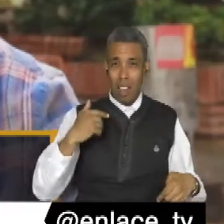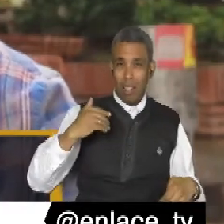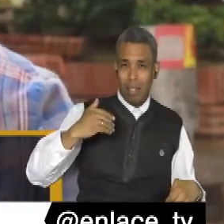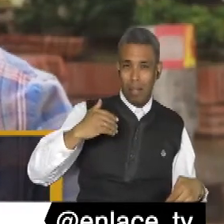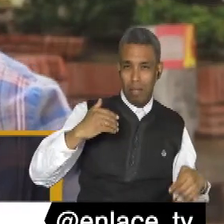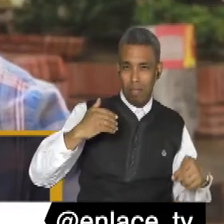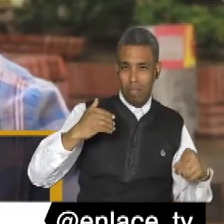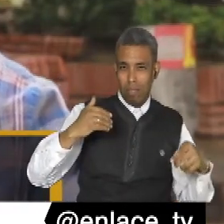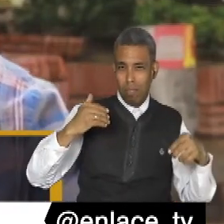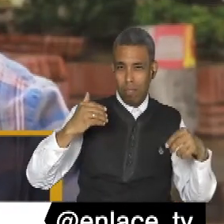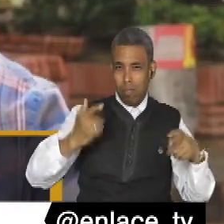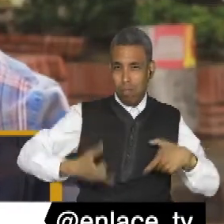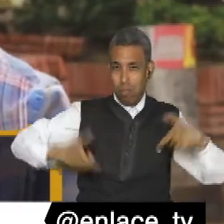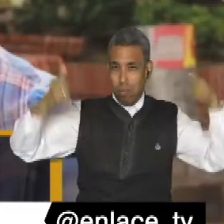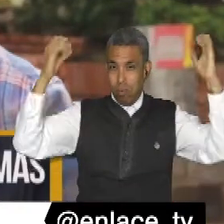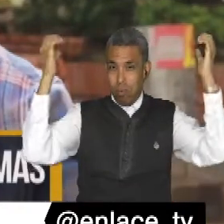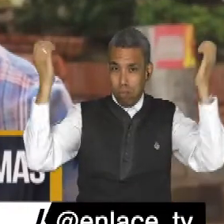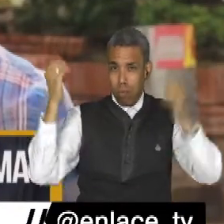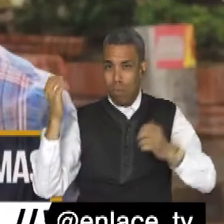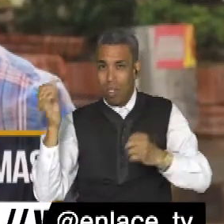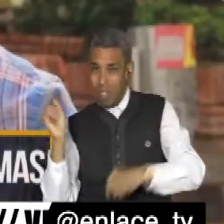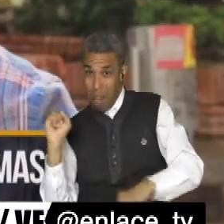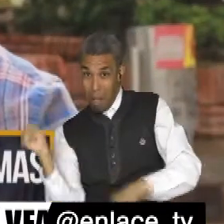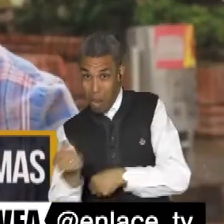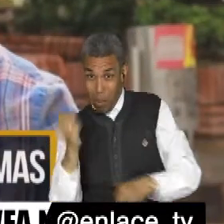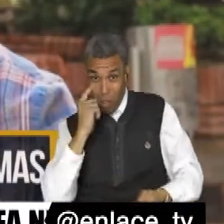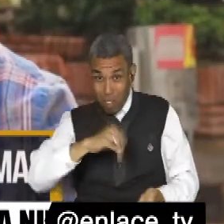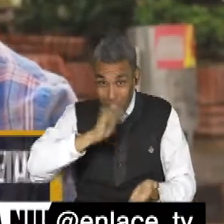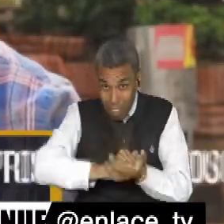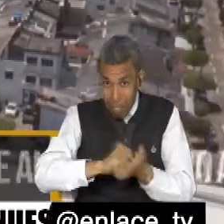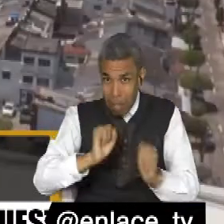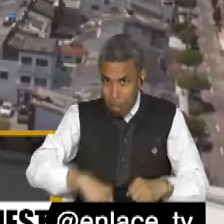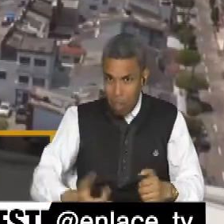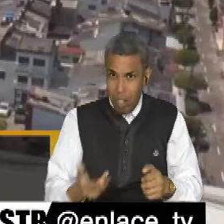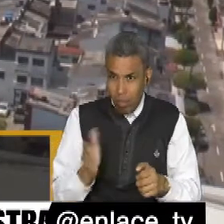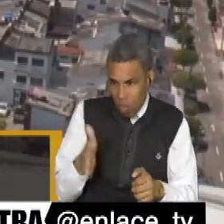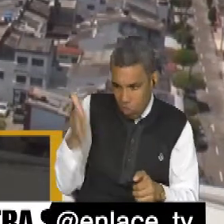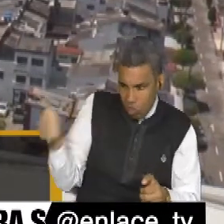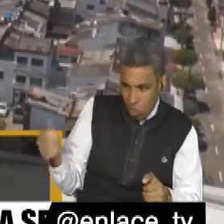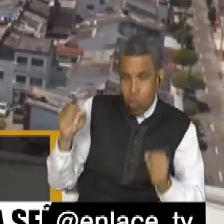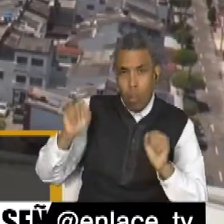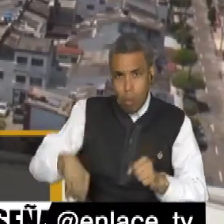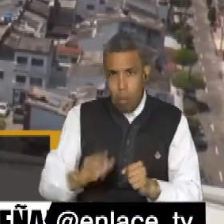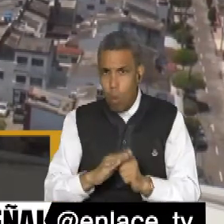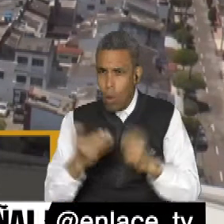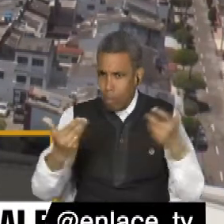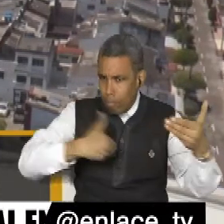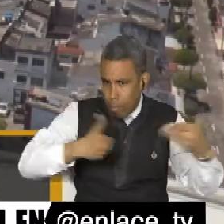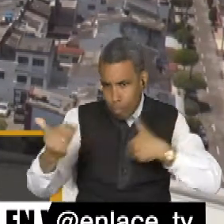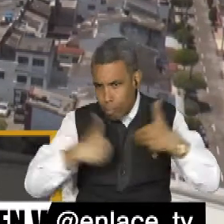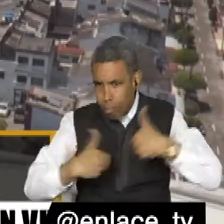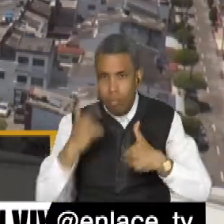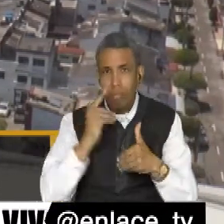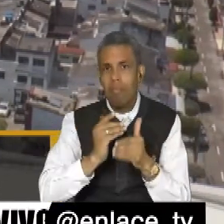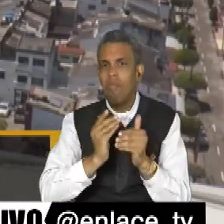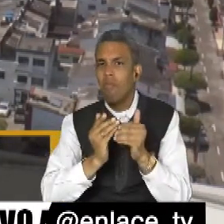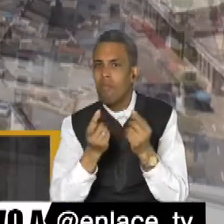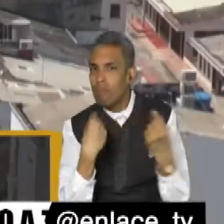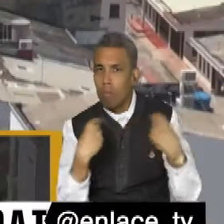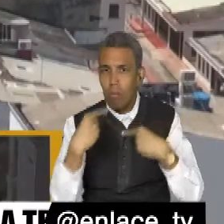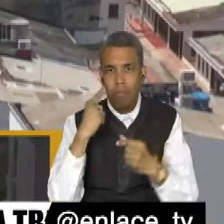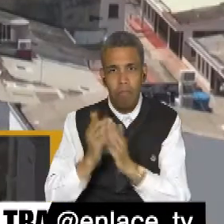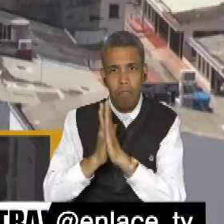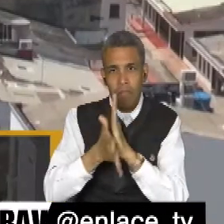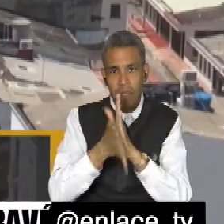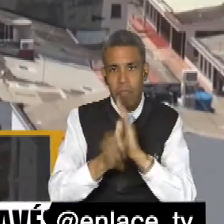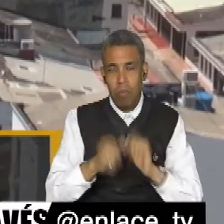diferentes asesorías o inquietudes de la comunidad en torno a lo que va a ser el proceso. Desde hoy 15 y hasta el próximo jueves 22 de junio estará